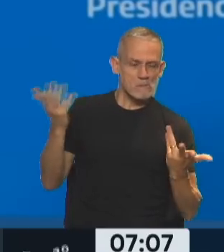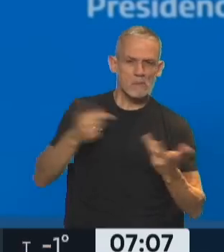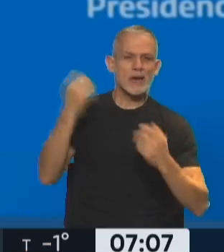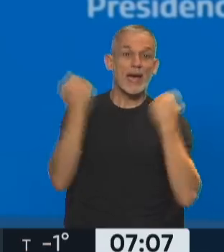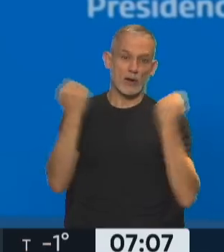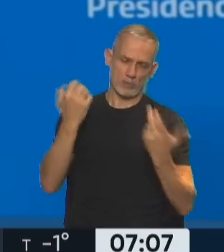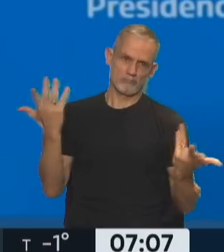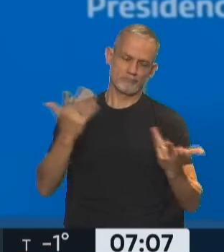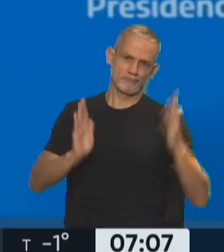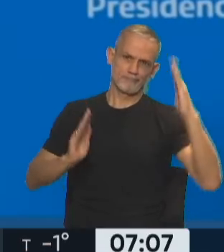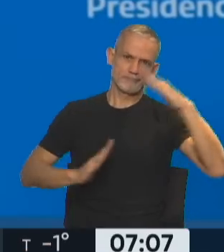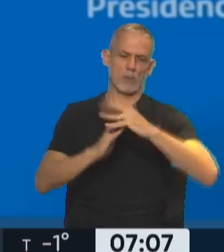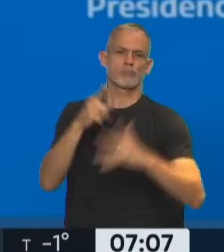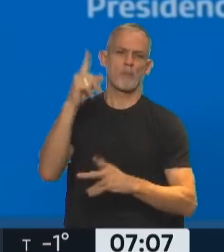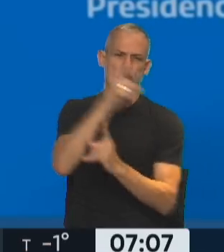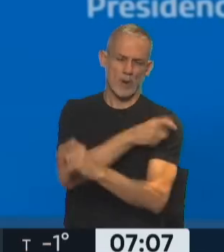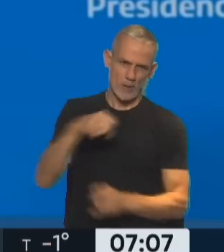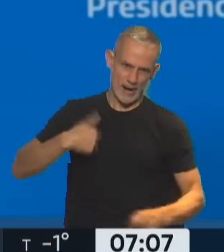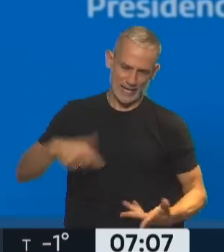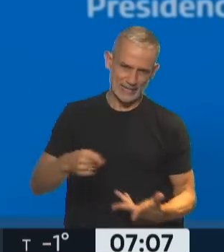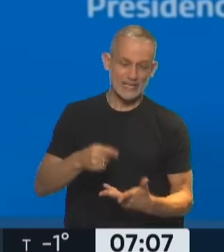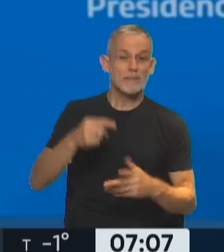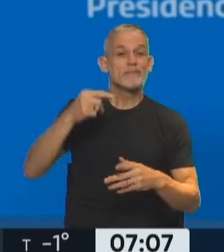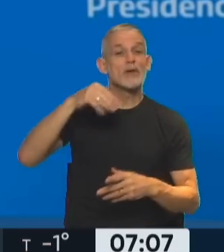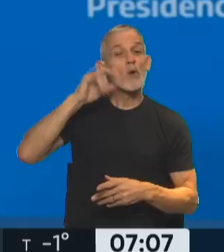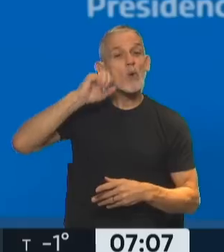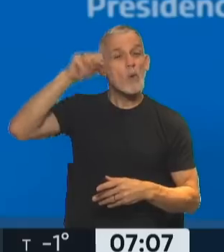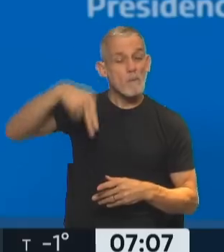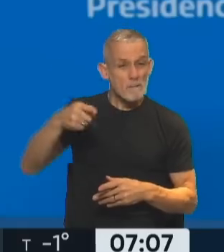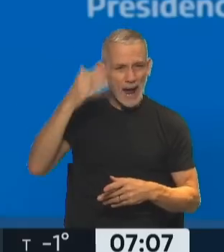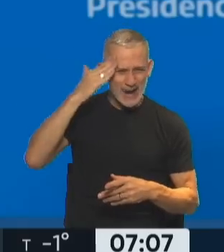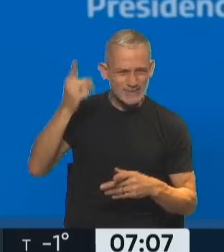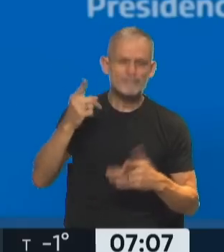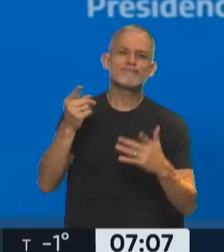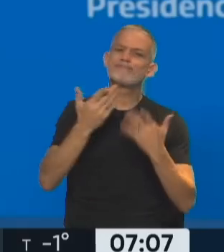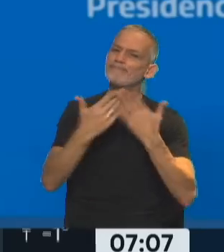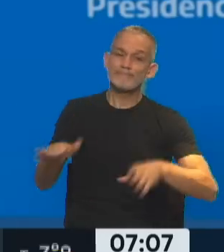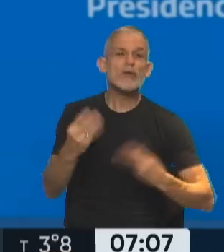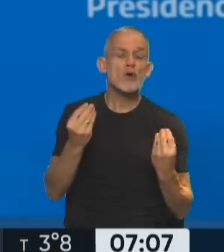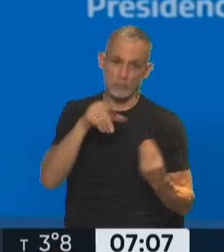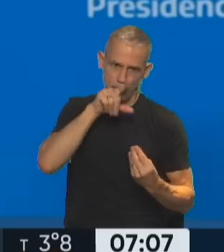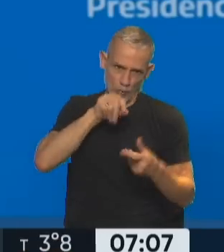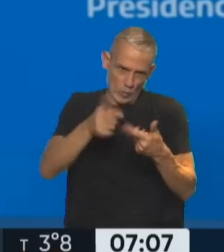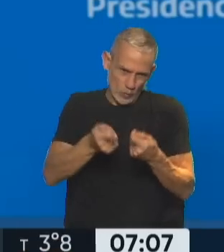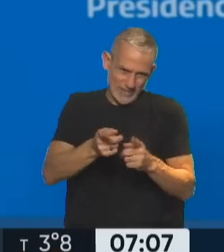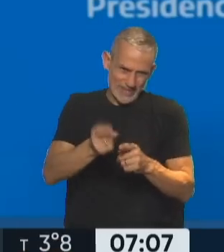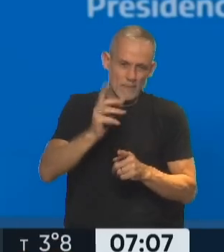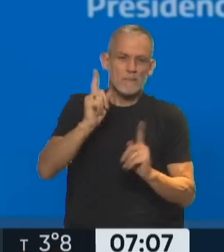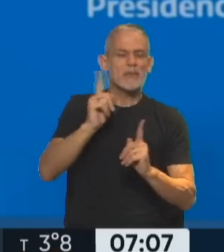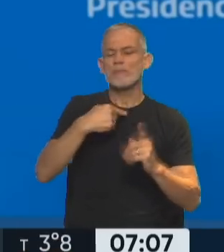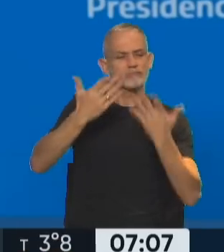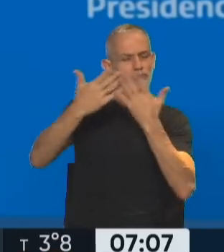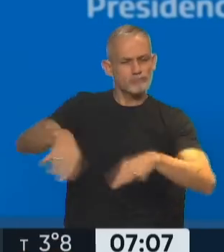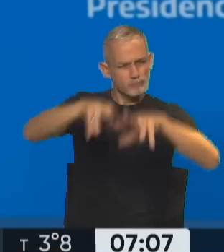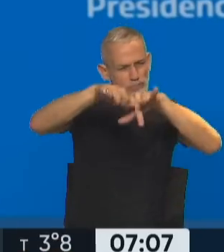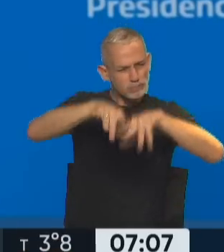economía es el principal inconveniente que tiene el país. Martín Guzmán renunció a través de la red social Twitter. Allí indicó justamente que dejaba el cargo